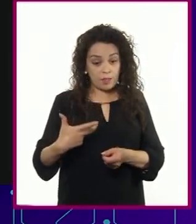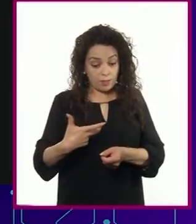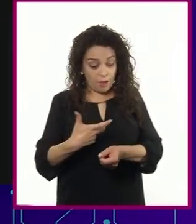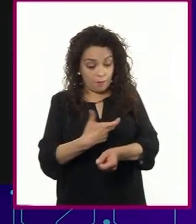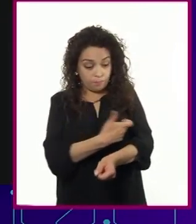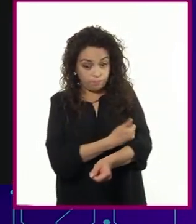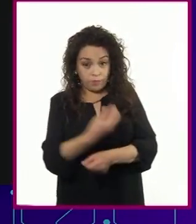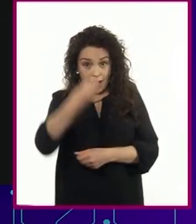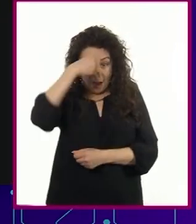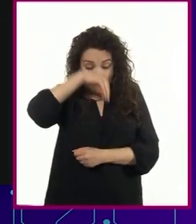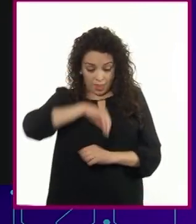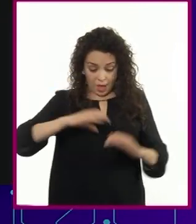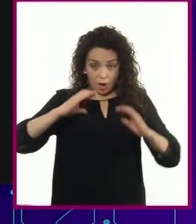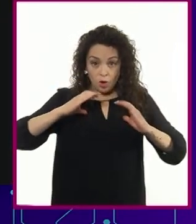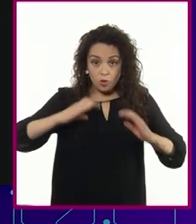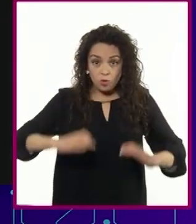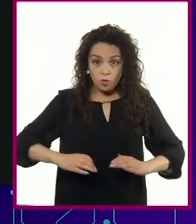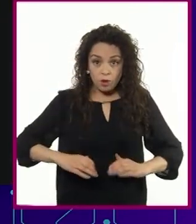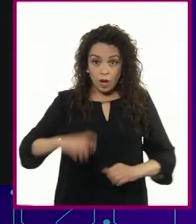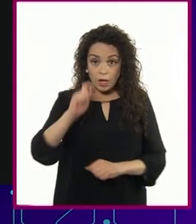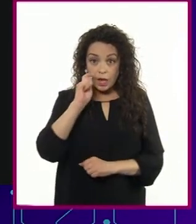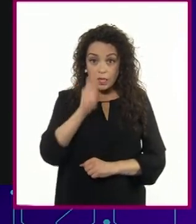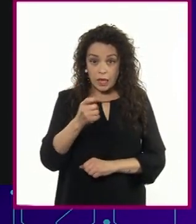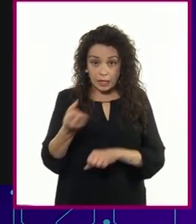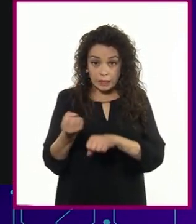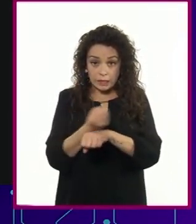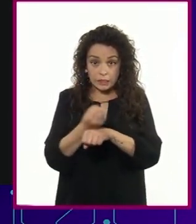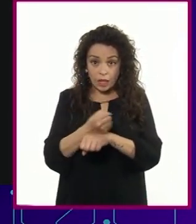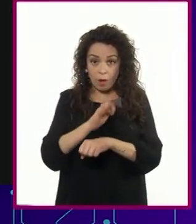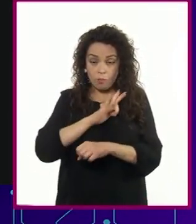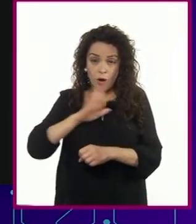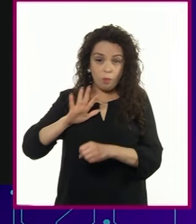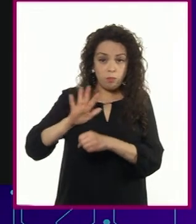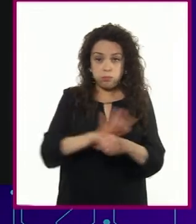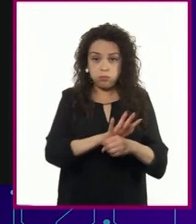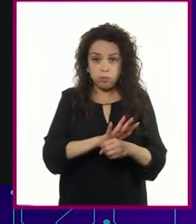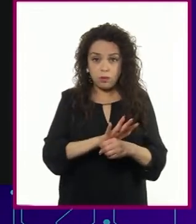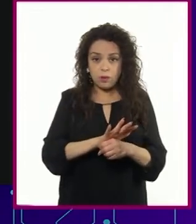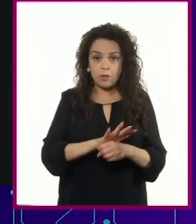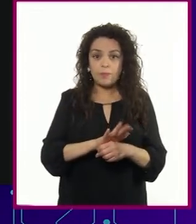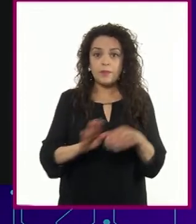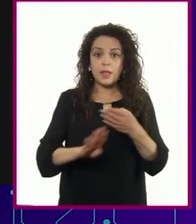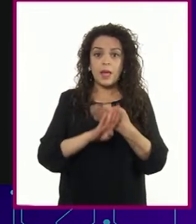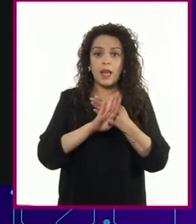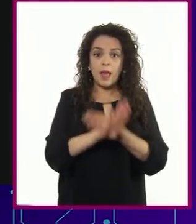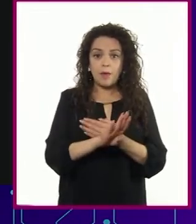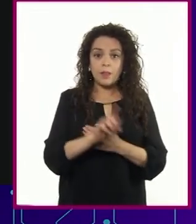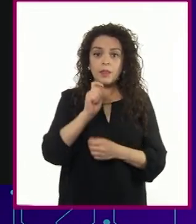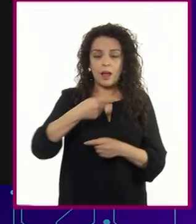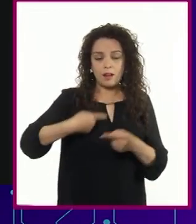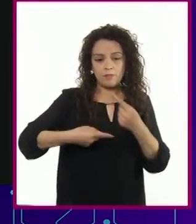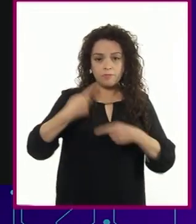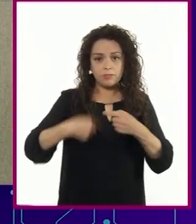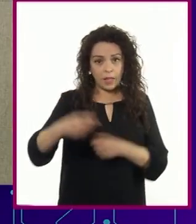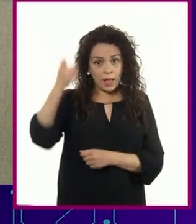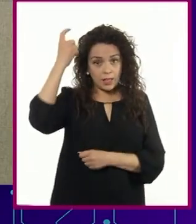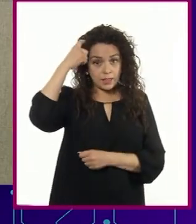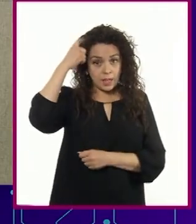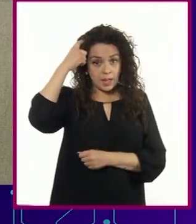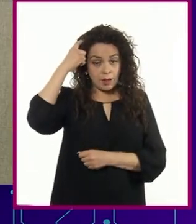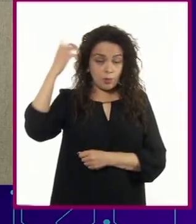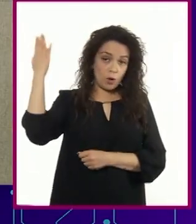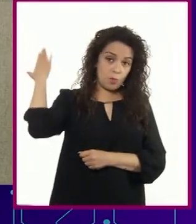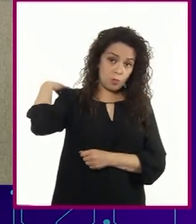del cuerpo, pueden obstruir los vasos sanguíneos que van a los pulmones, los riñones o el cerebro. Esto en